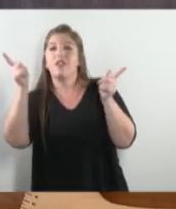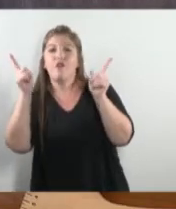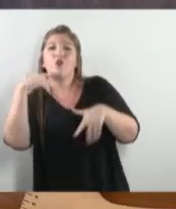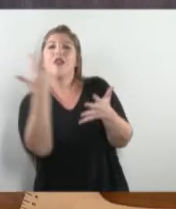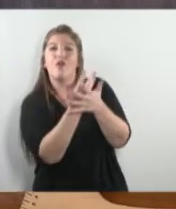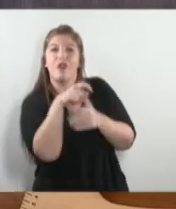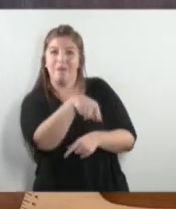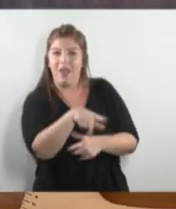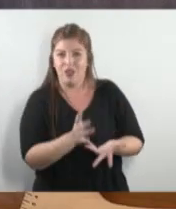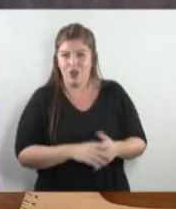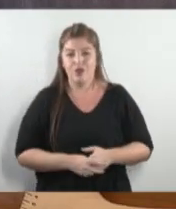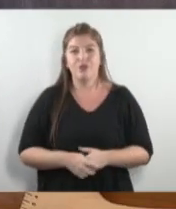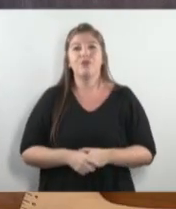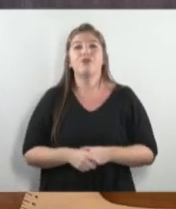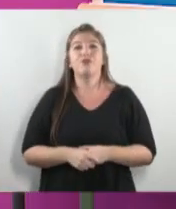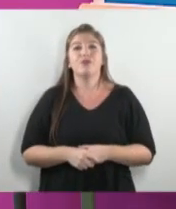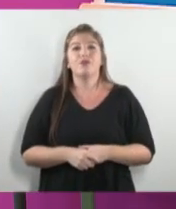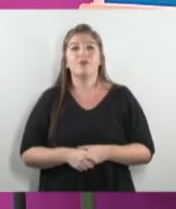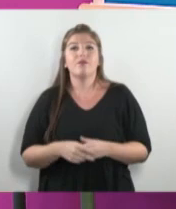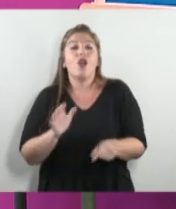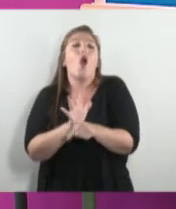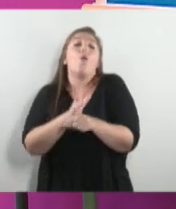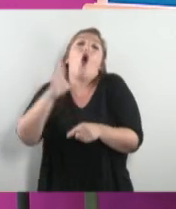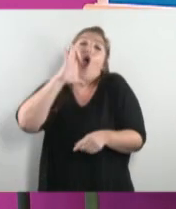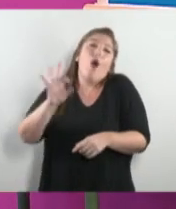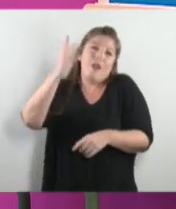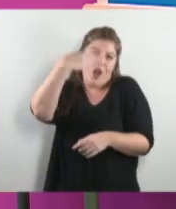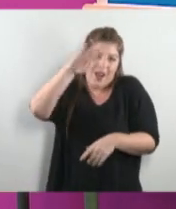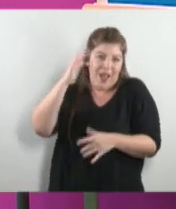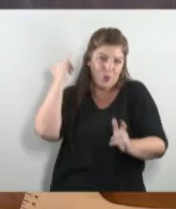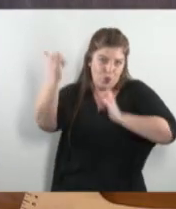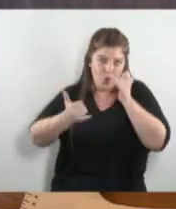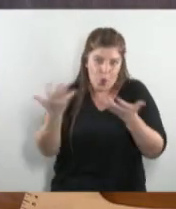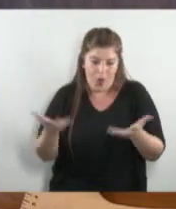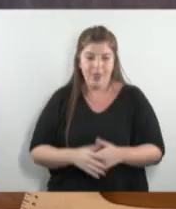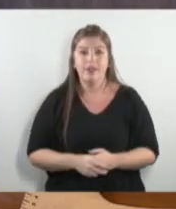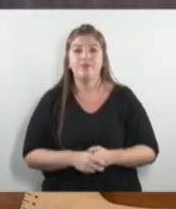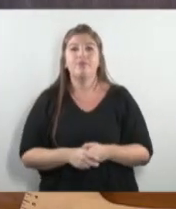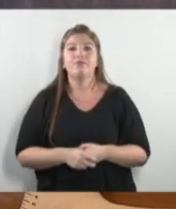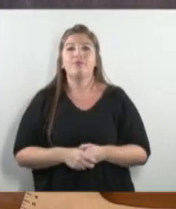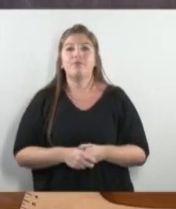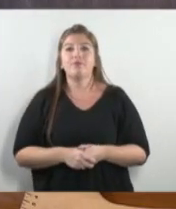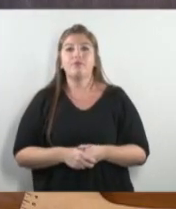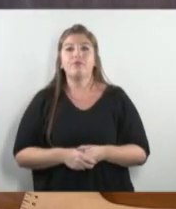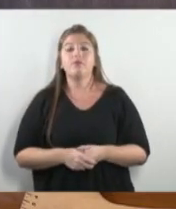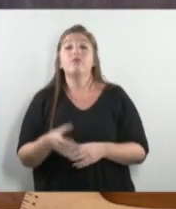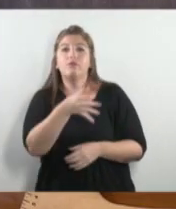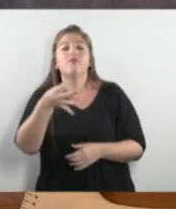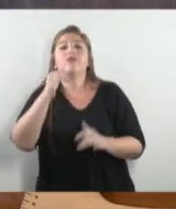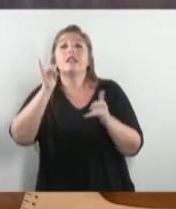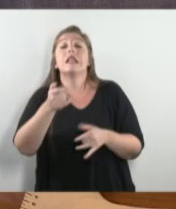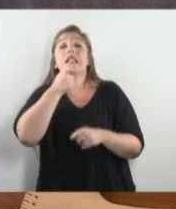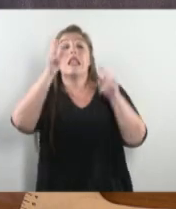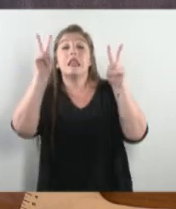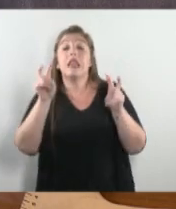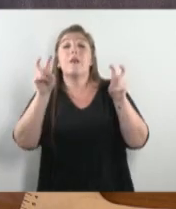hay un esa tema es la configuración desde la perspectiva del gaucho, que eso quede claro. Uh-huh. Totalmente, Mariel. Si hay un tema en el Martín